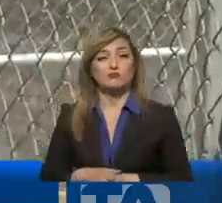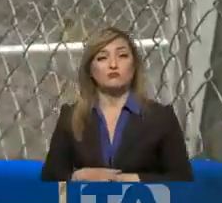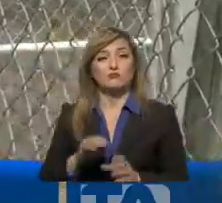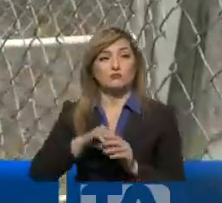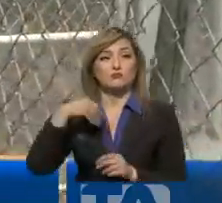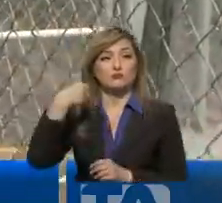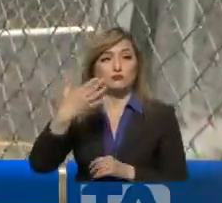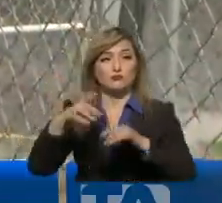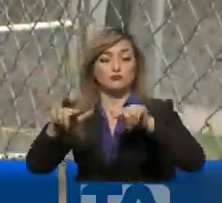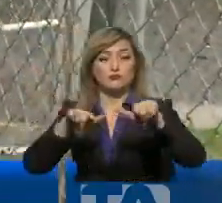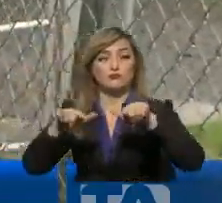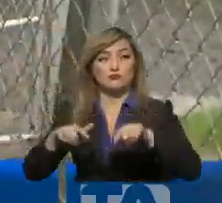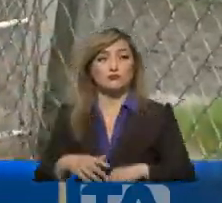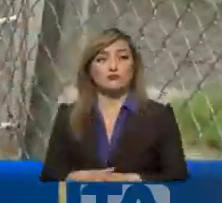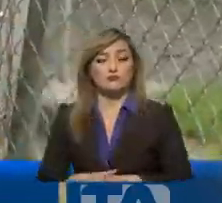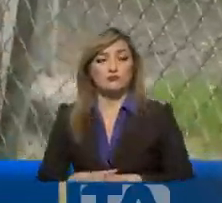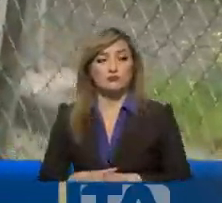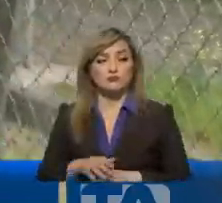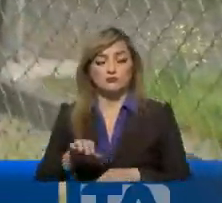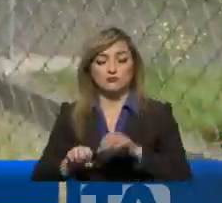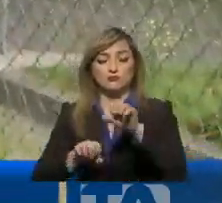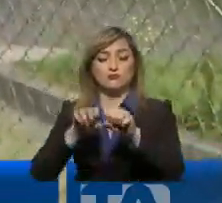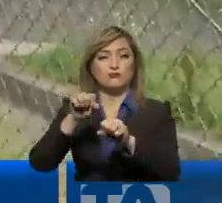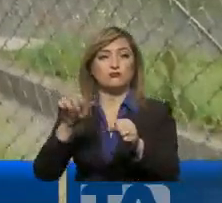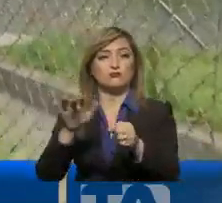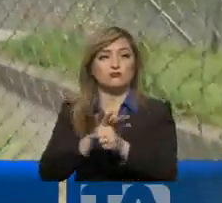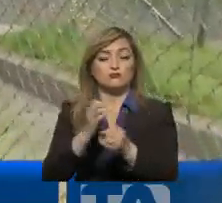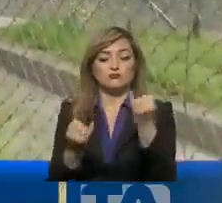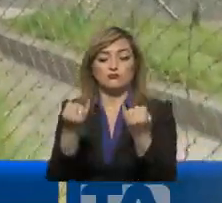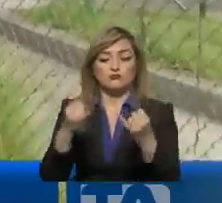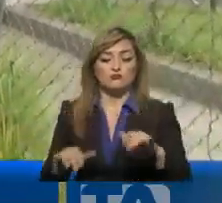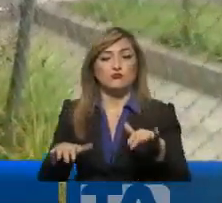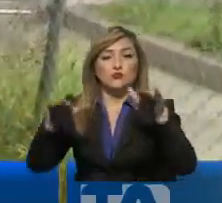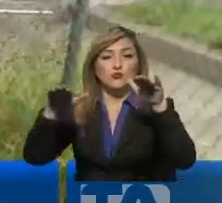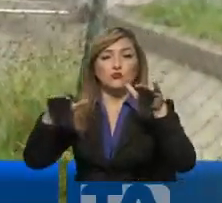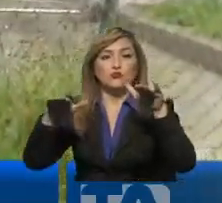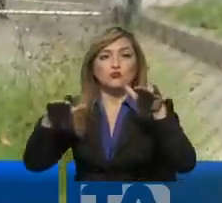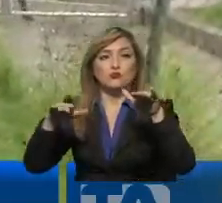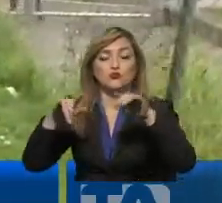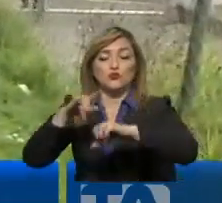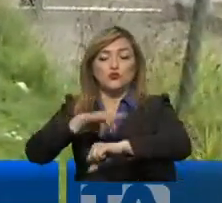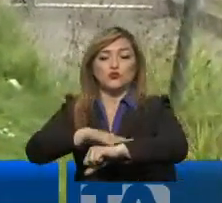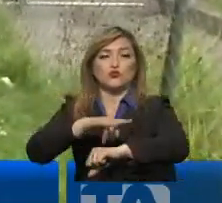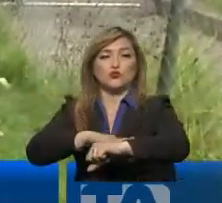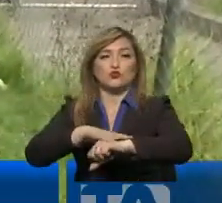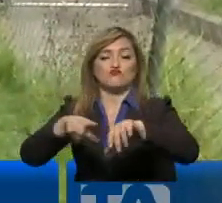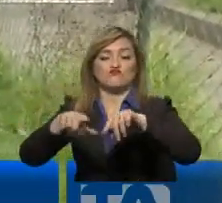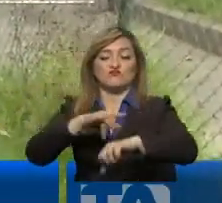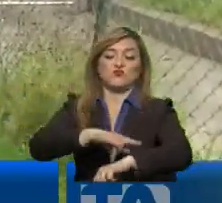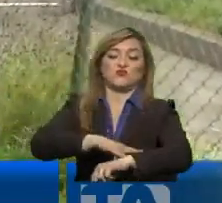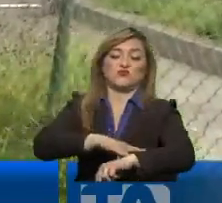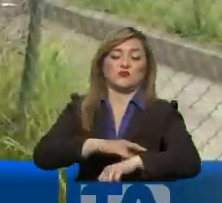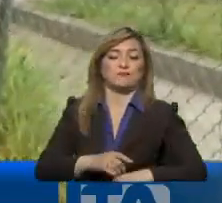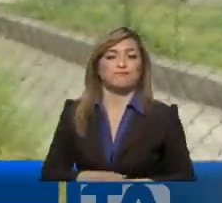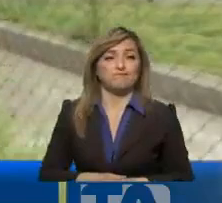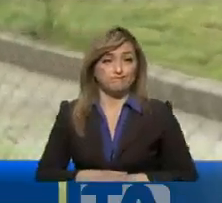fuera de este espacio recreacional, por estas gradas, luce lleno de maleza y también se ha convertido en un urinario, nos comentaba. Sí.